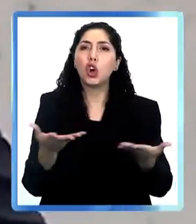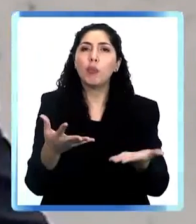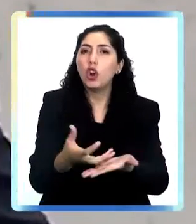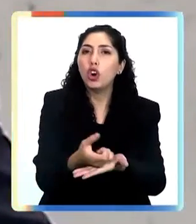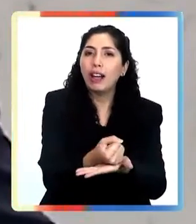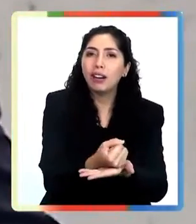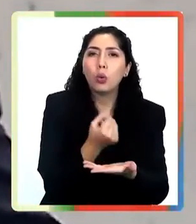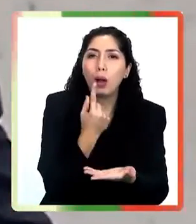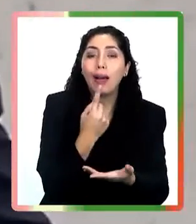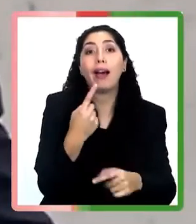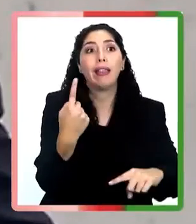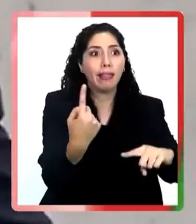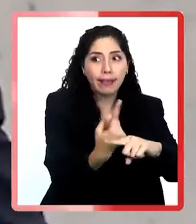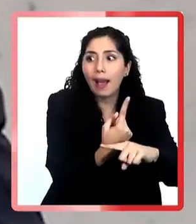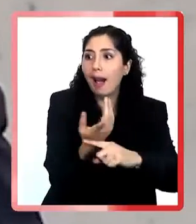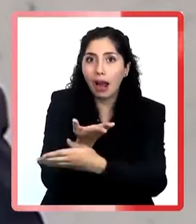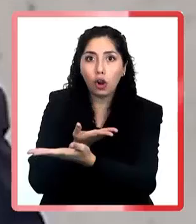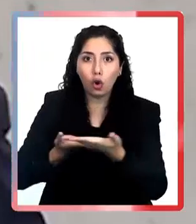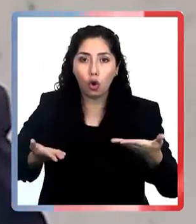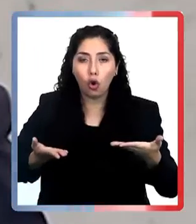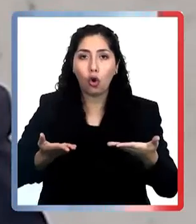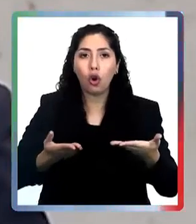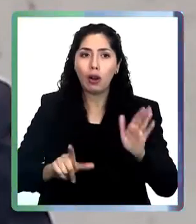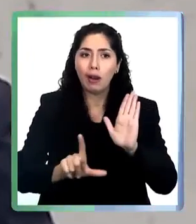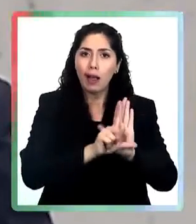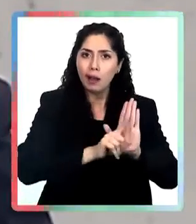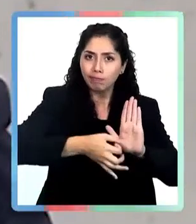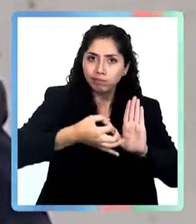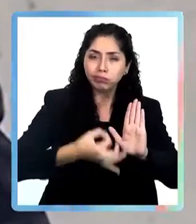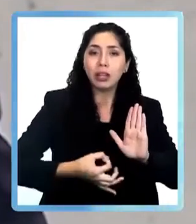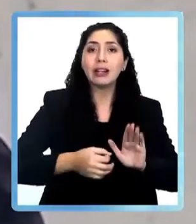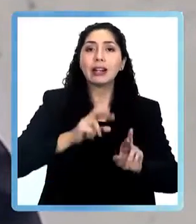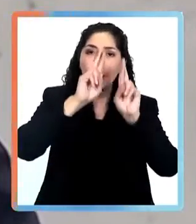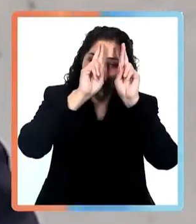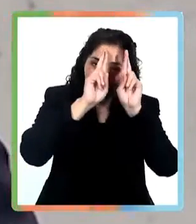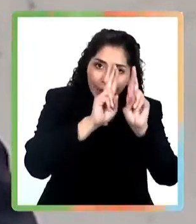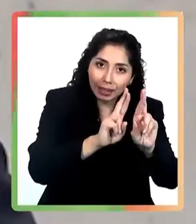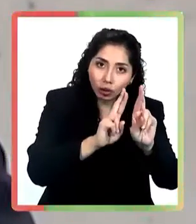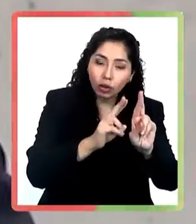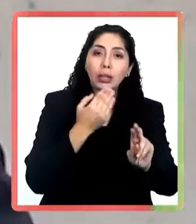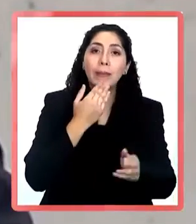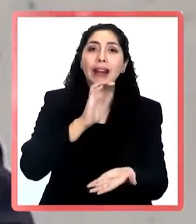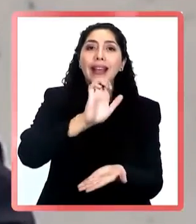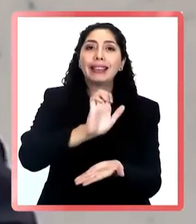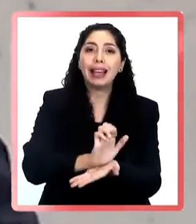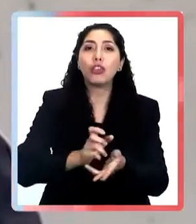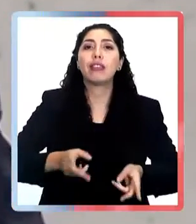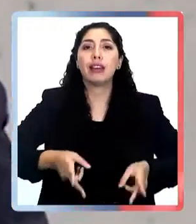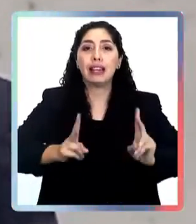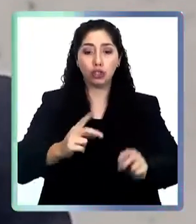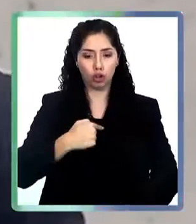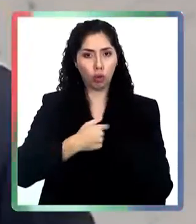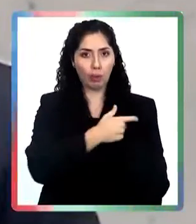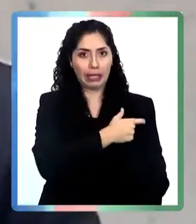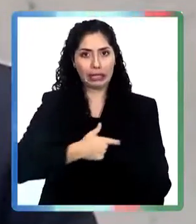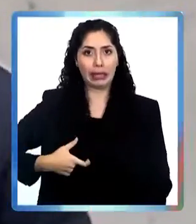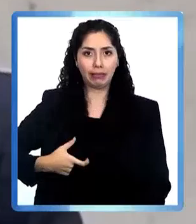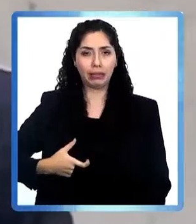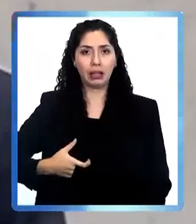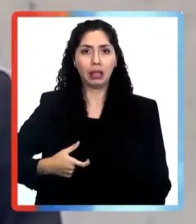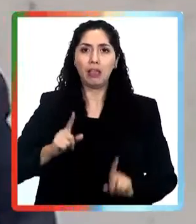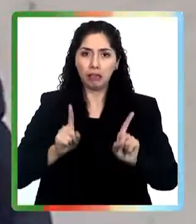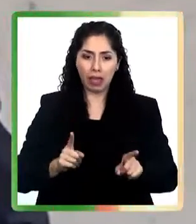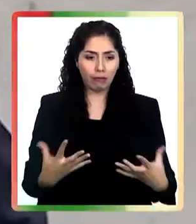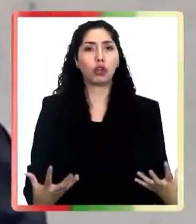lograrlo es el diálogo la observancia de la ley el respeto bidireccional y el estado de derecho que como presidente tengo el